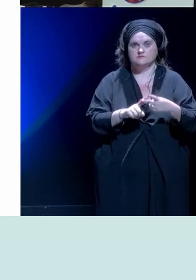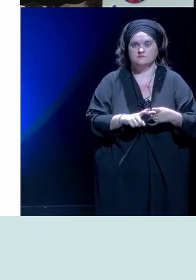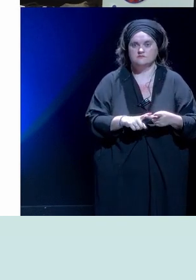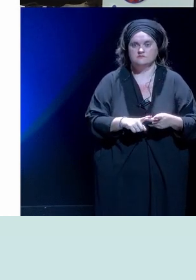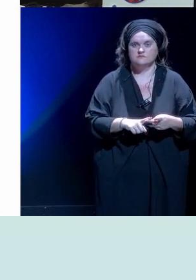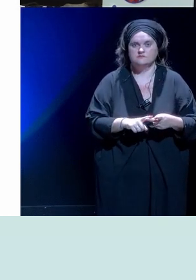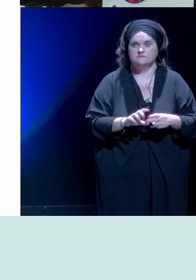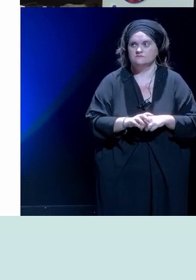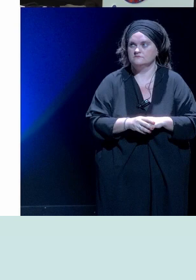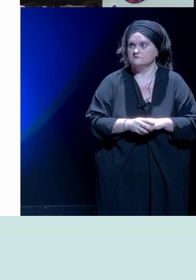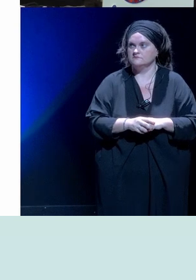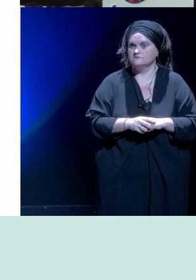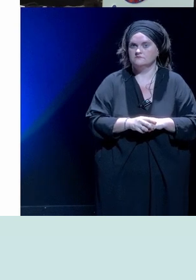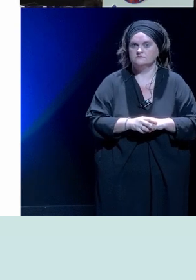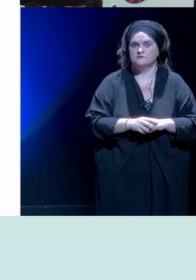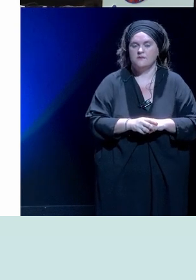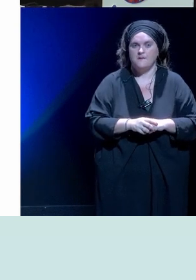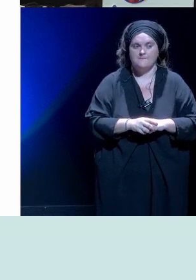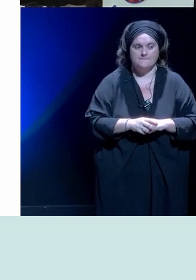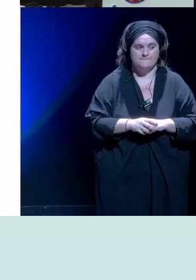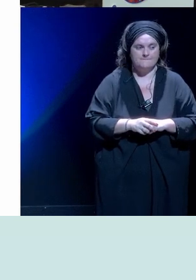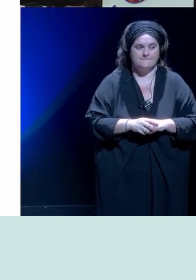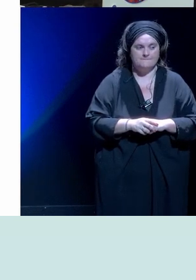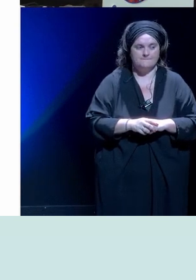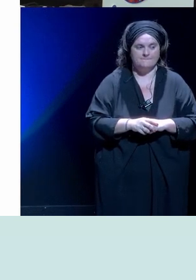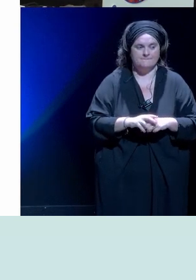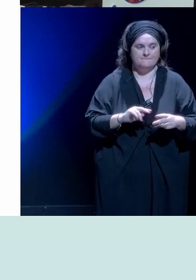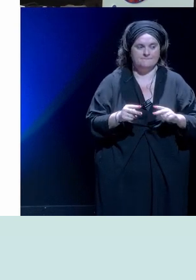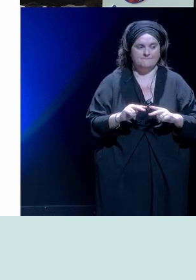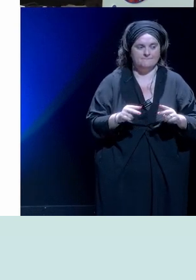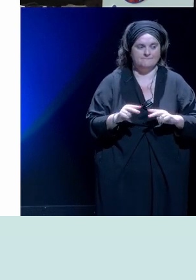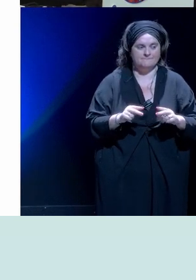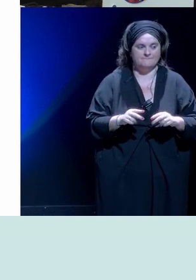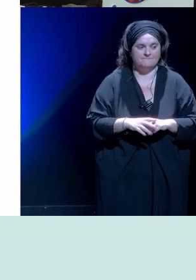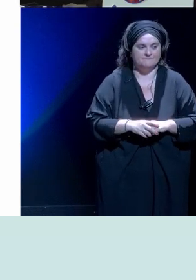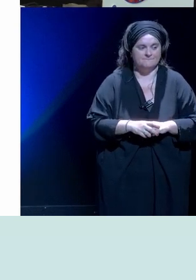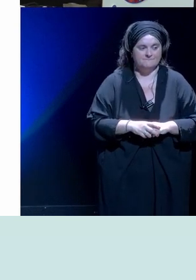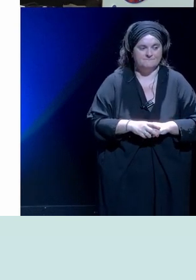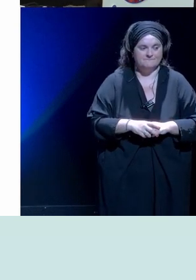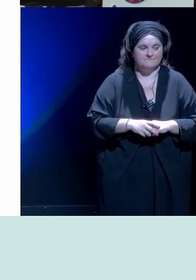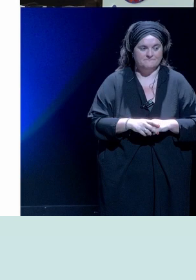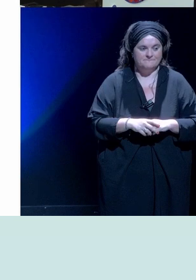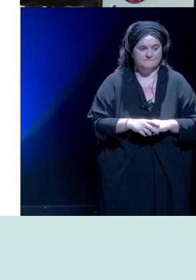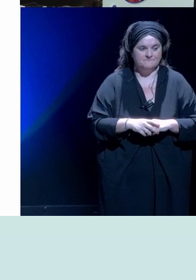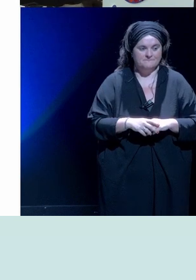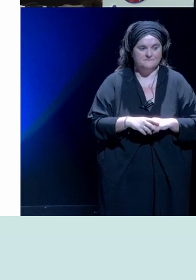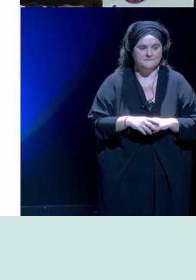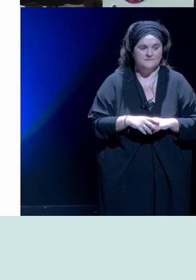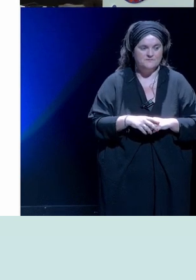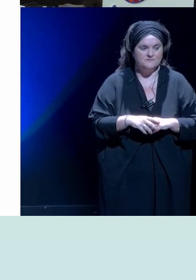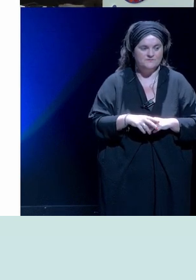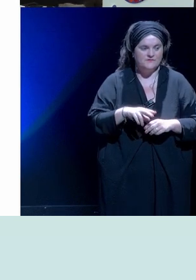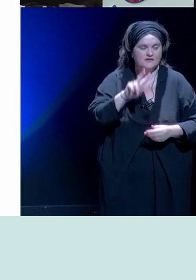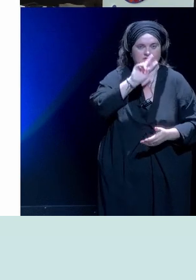del reconocimiento. Es decir, cuando tenemos en cuenta esta dimensión de reconocimiento, estaríamos hablando de